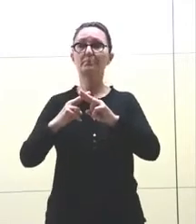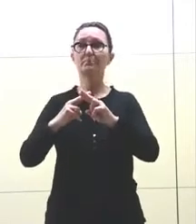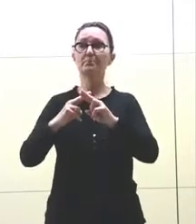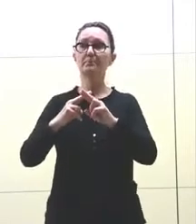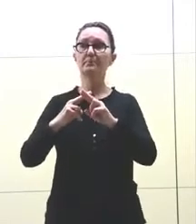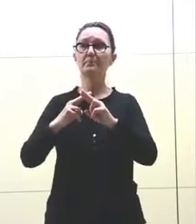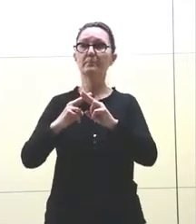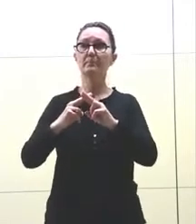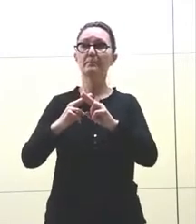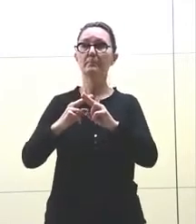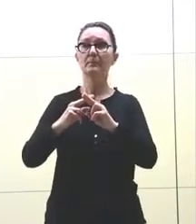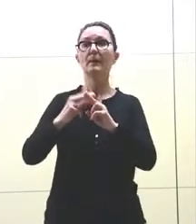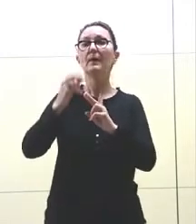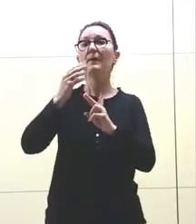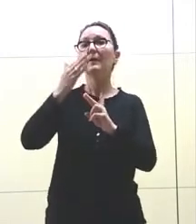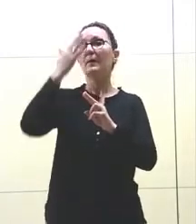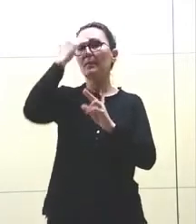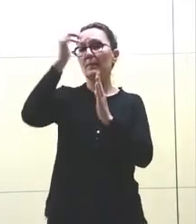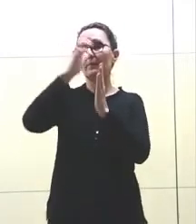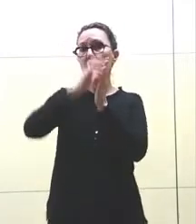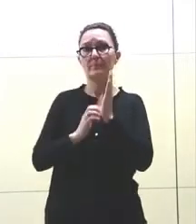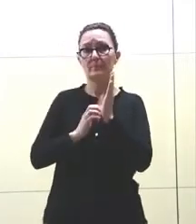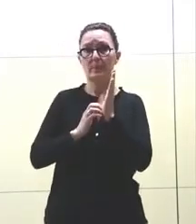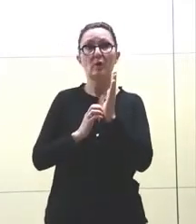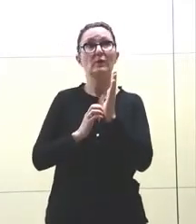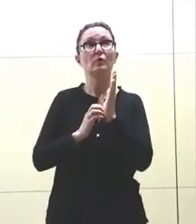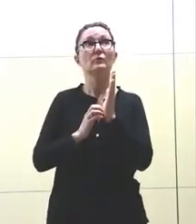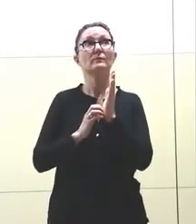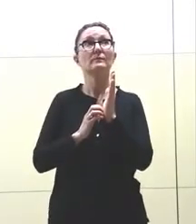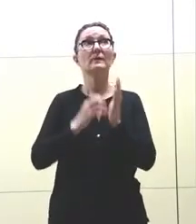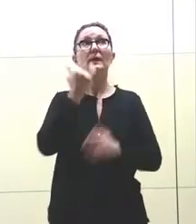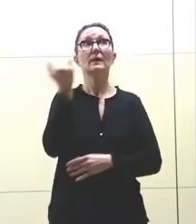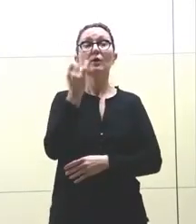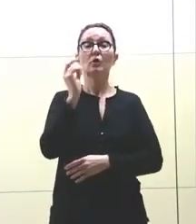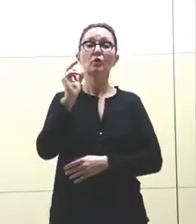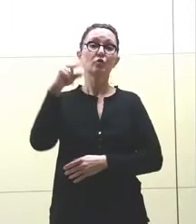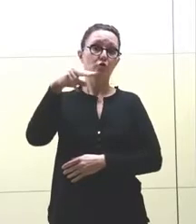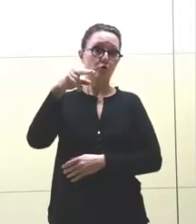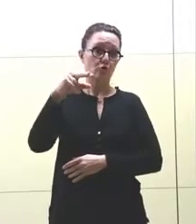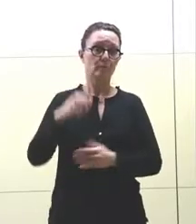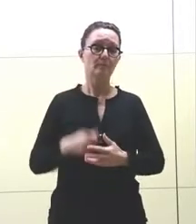el memorando de John Snow.